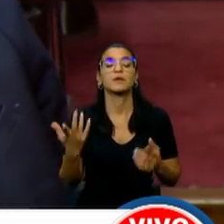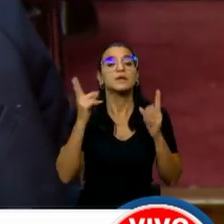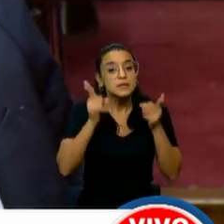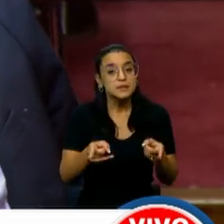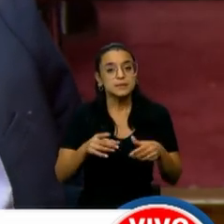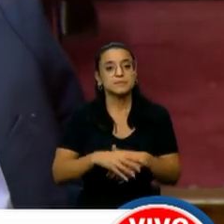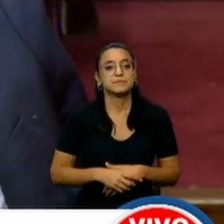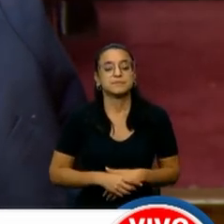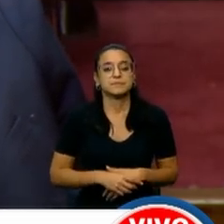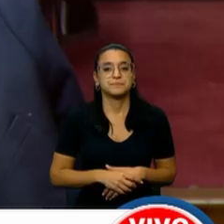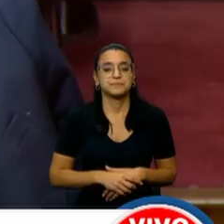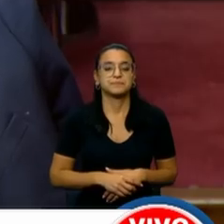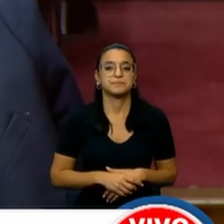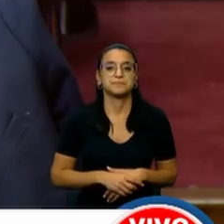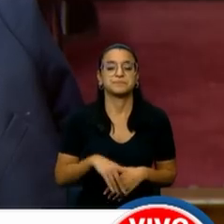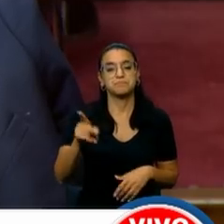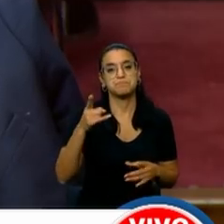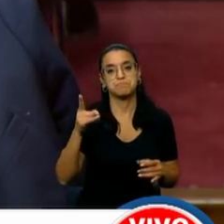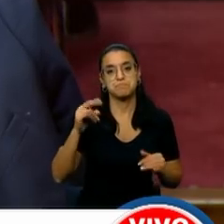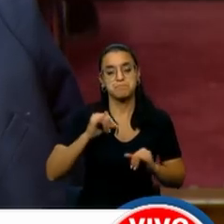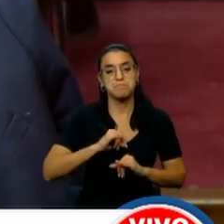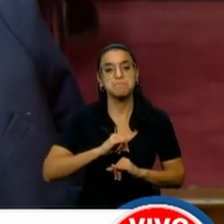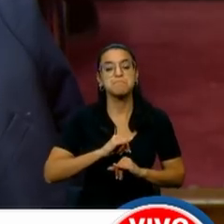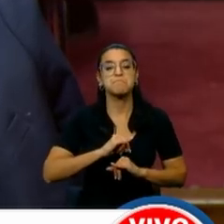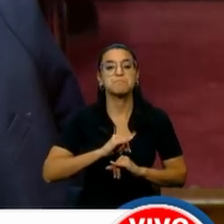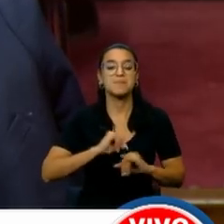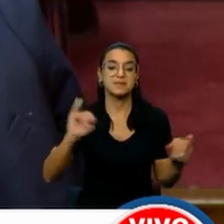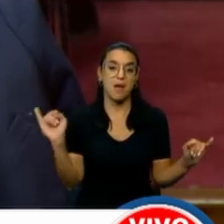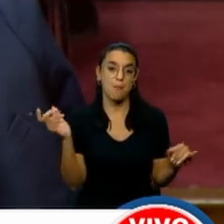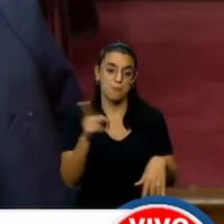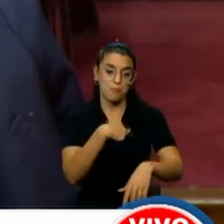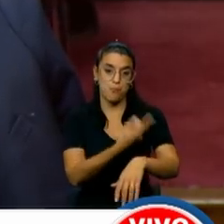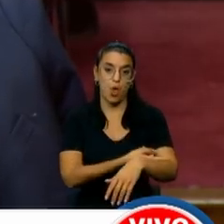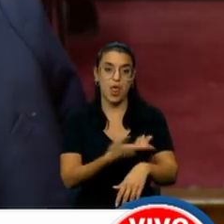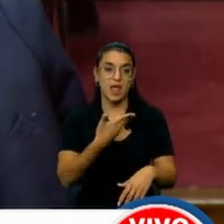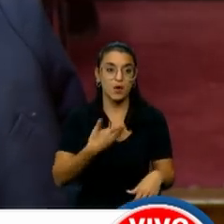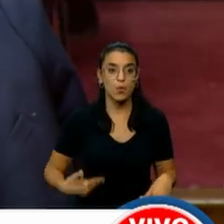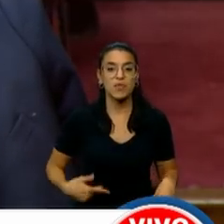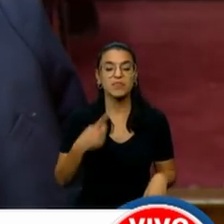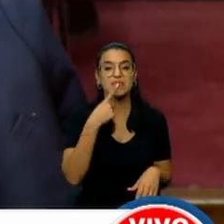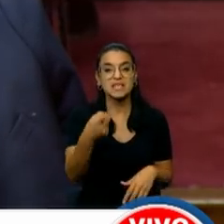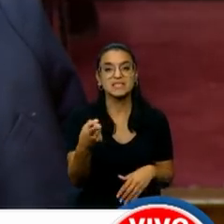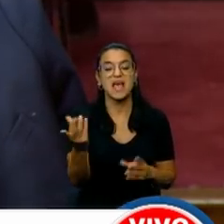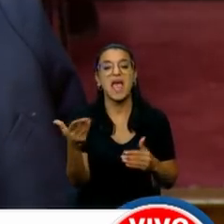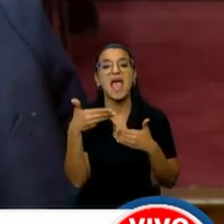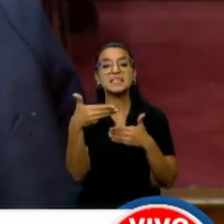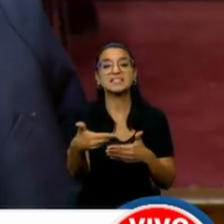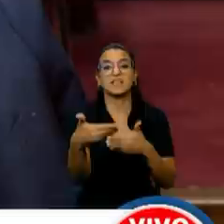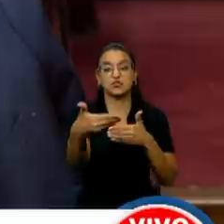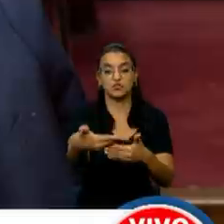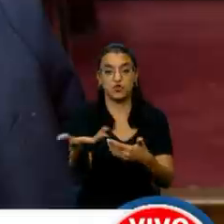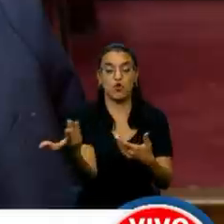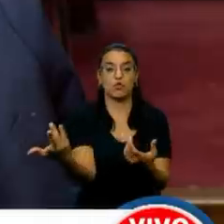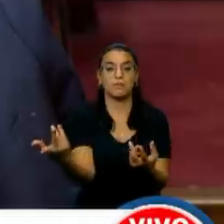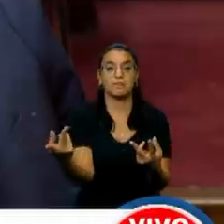poco en el mensaje del poder ejecutivo se habla de que las extensiones de los